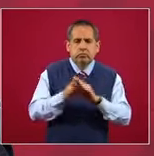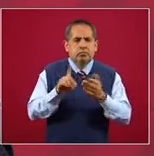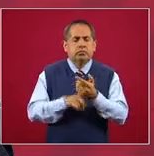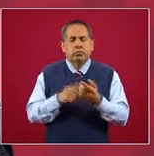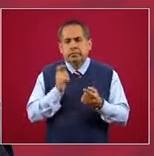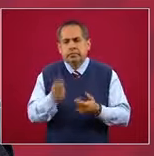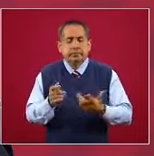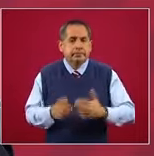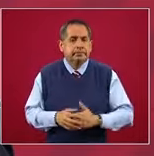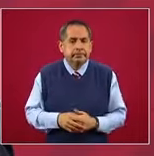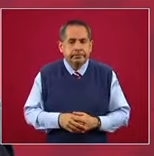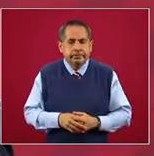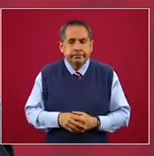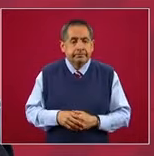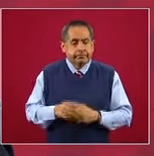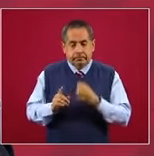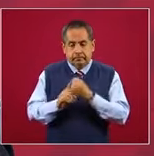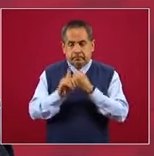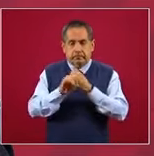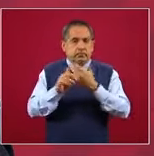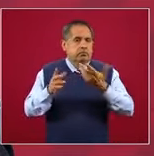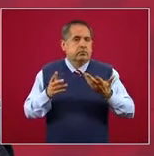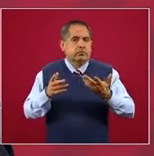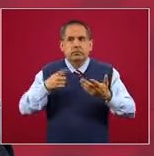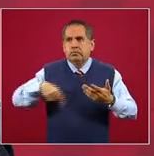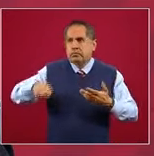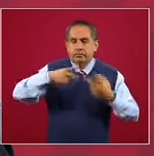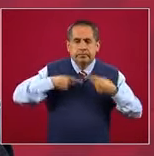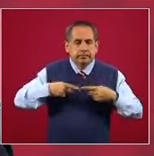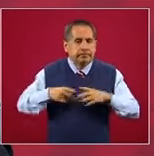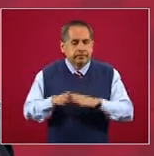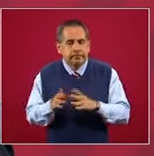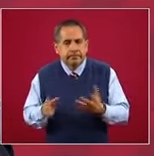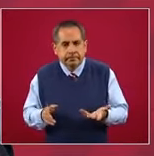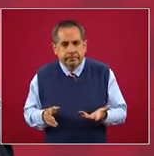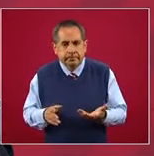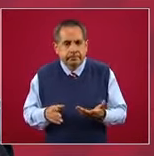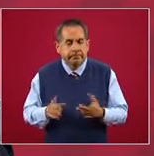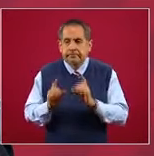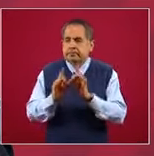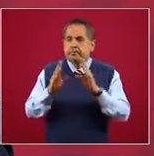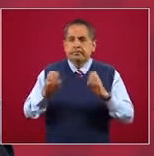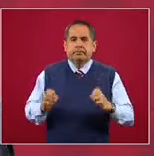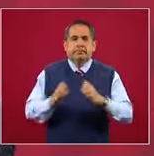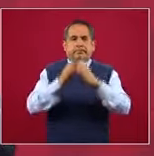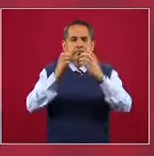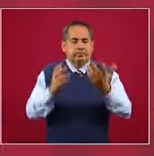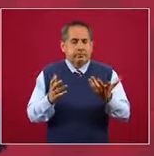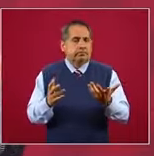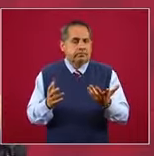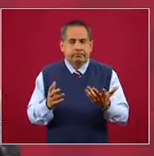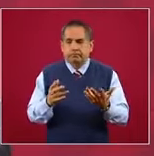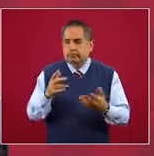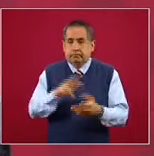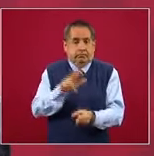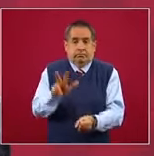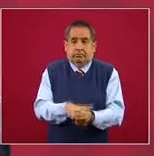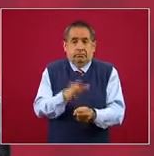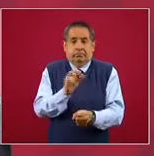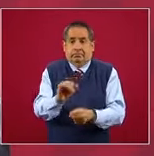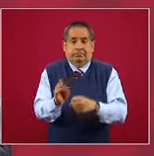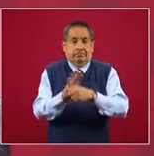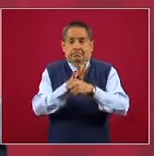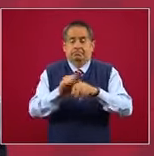todos, un problema que ha afectado a todas las personas, un fenómeno emergente, un fenómeno